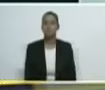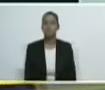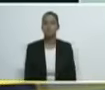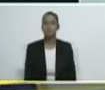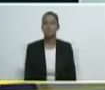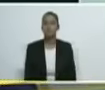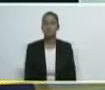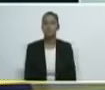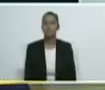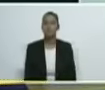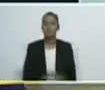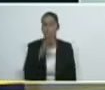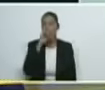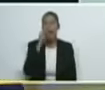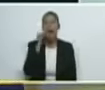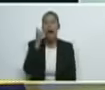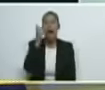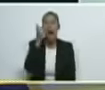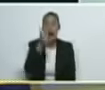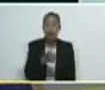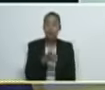años solamente difíciles.